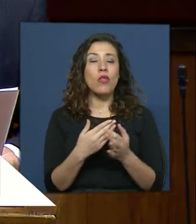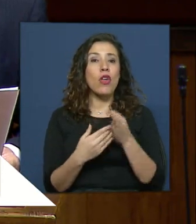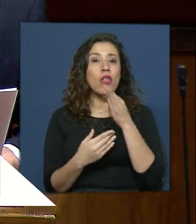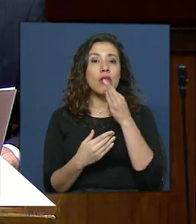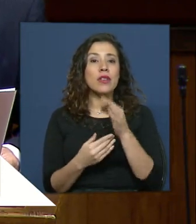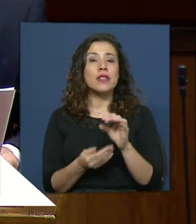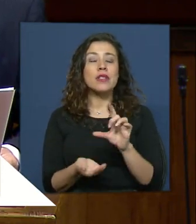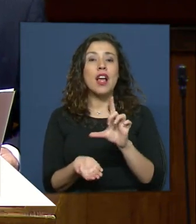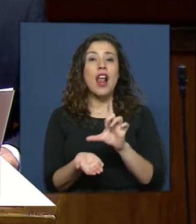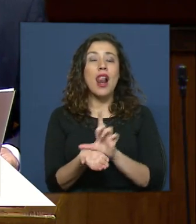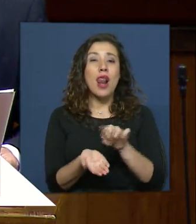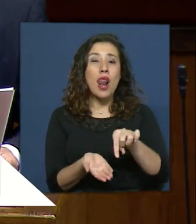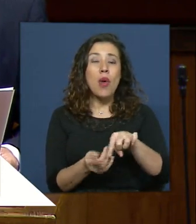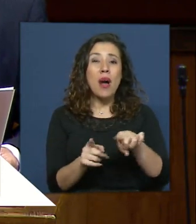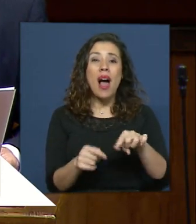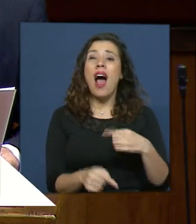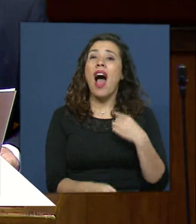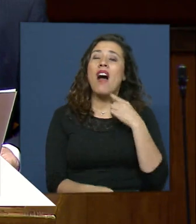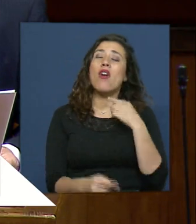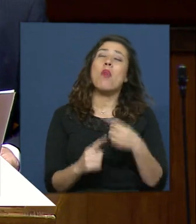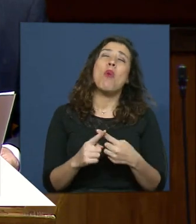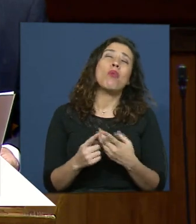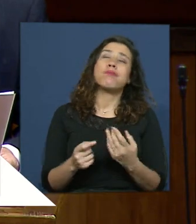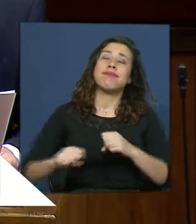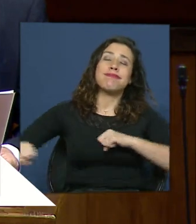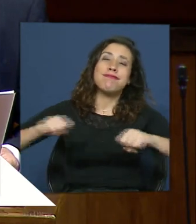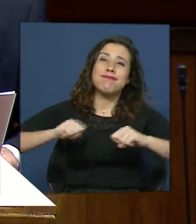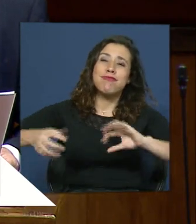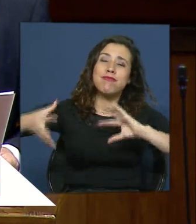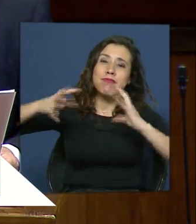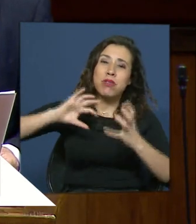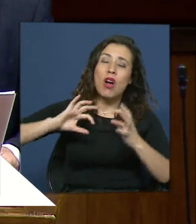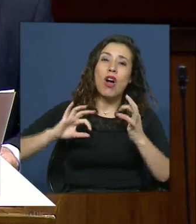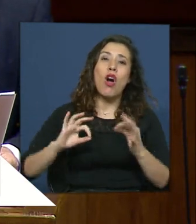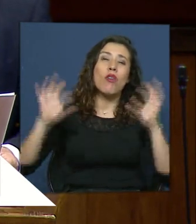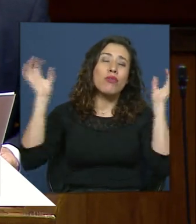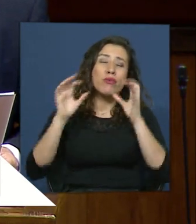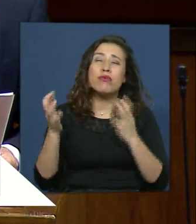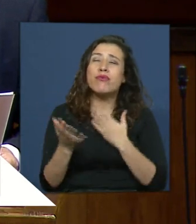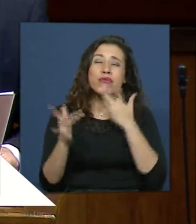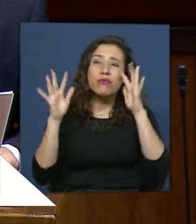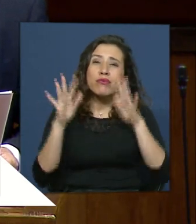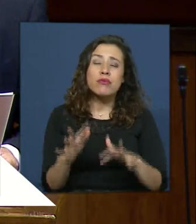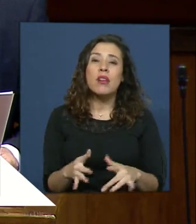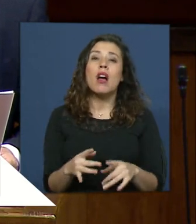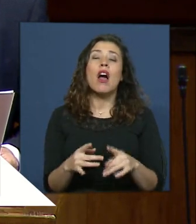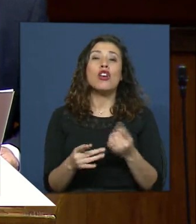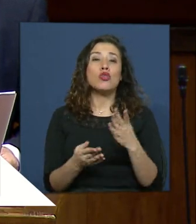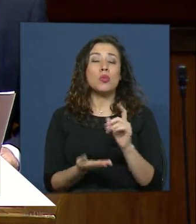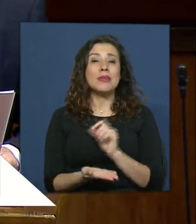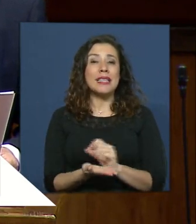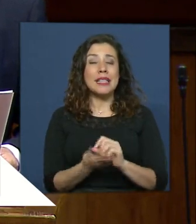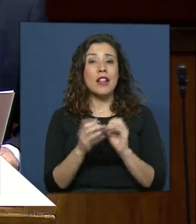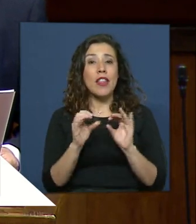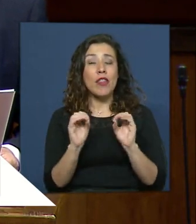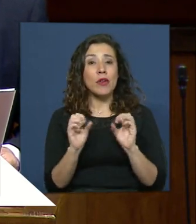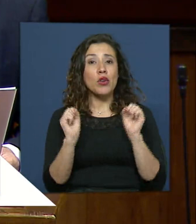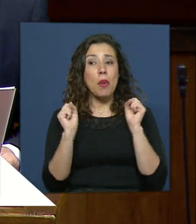zona afectada por sismo o catástrofe, la Subsecretaría de Educación